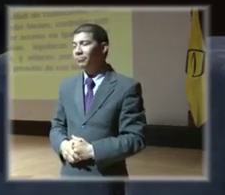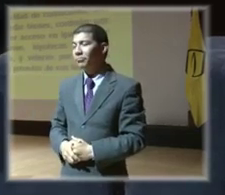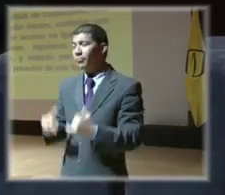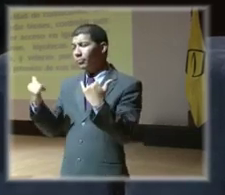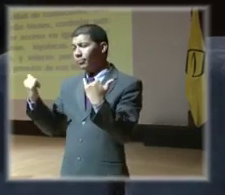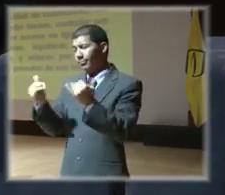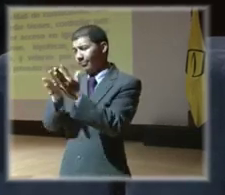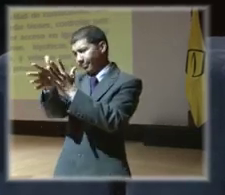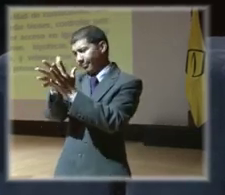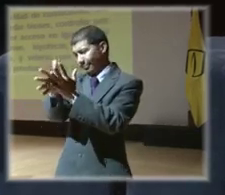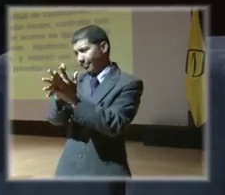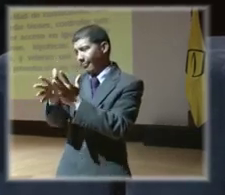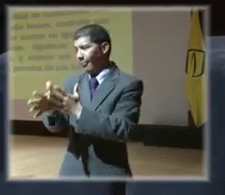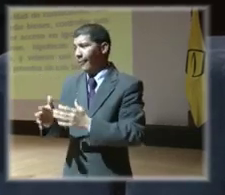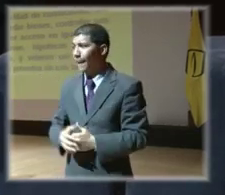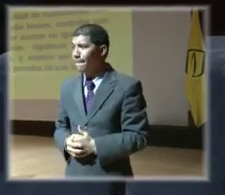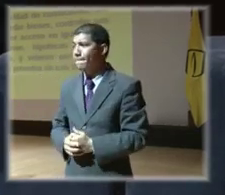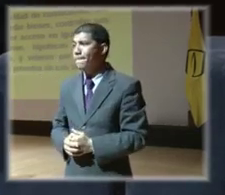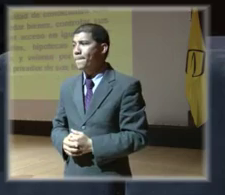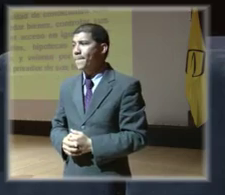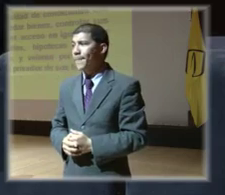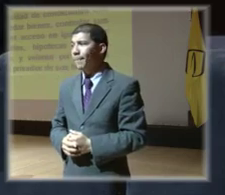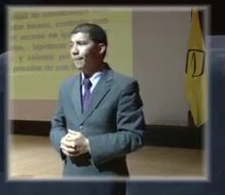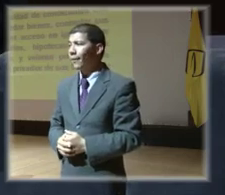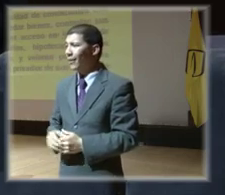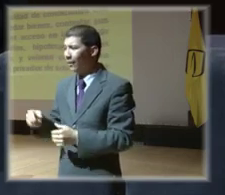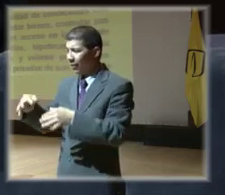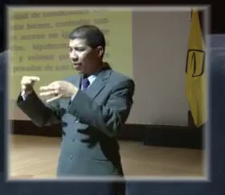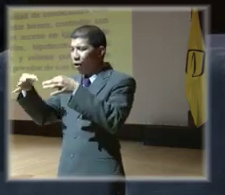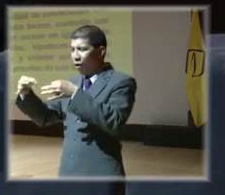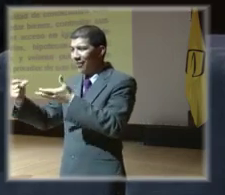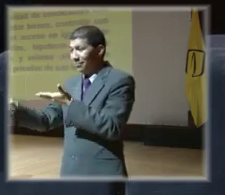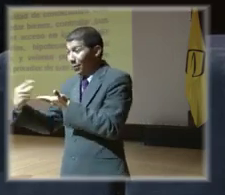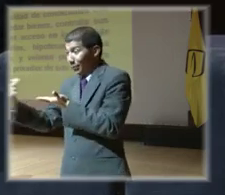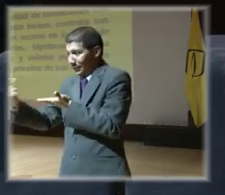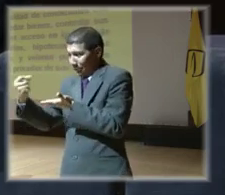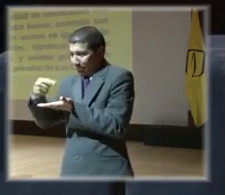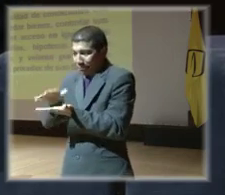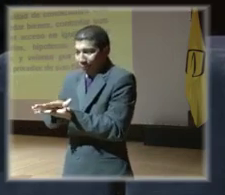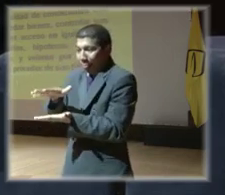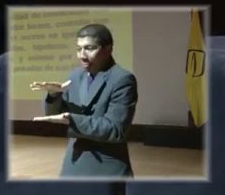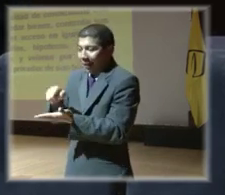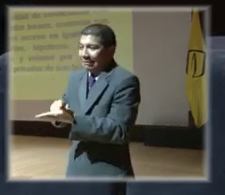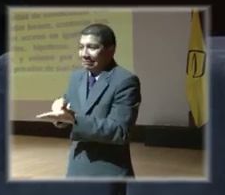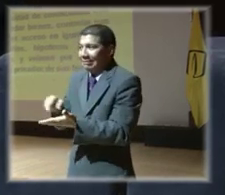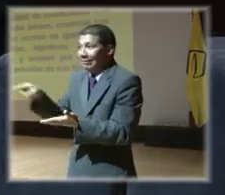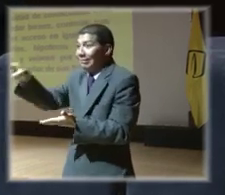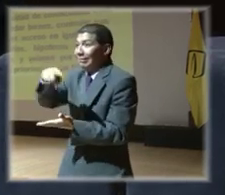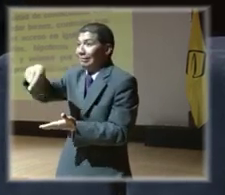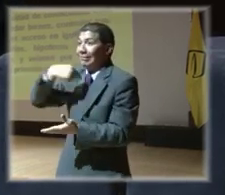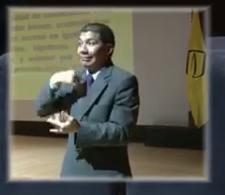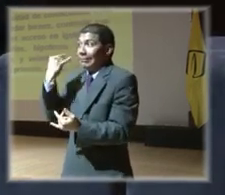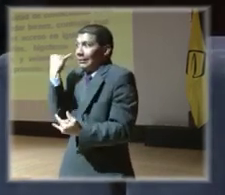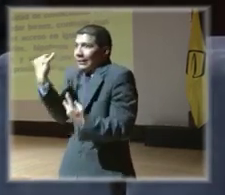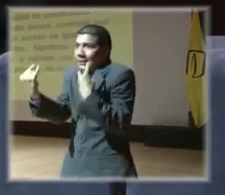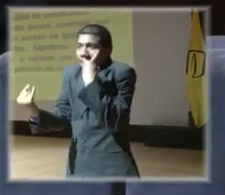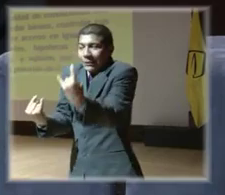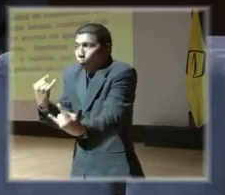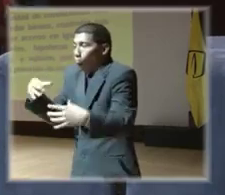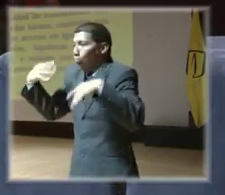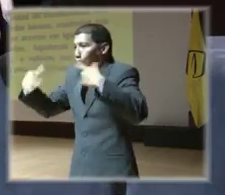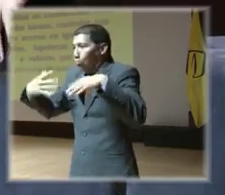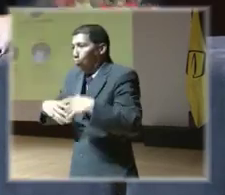he mencionado y claramente el número de papelitos acá muestra que esto es un tema que ebulle y nos